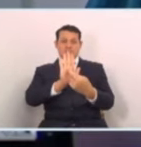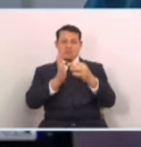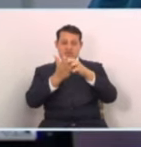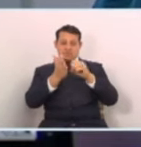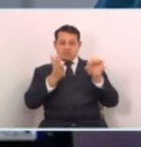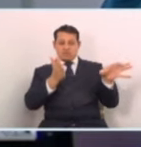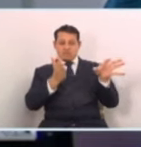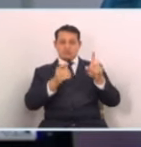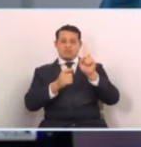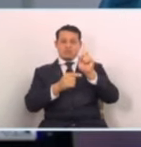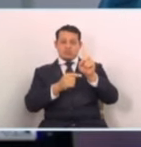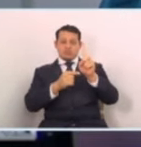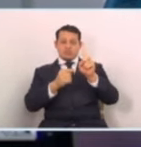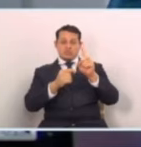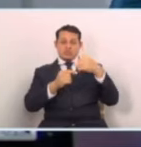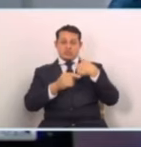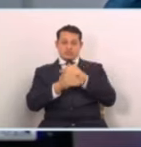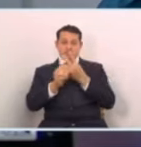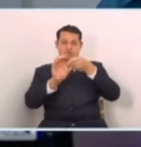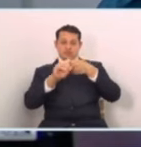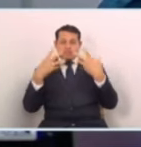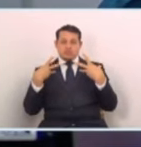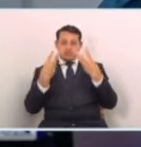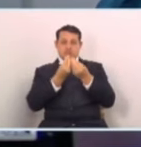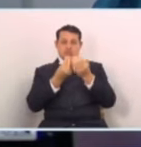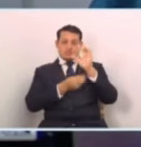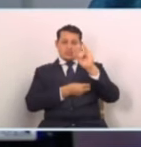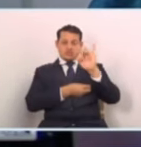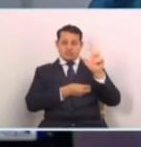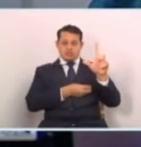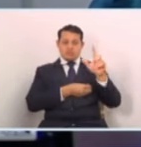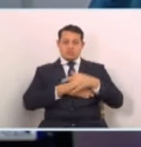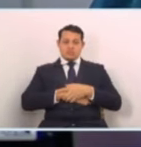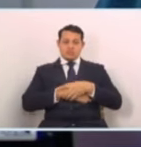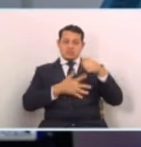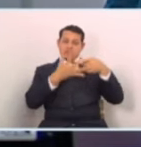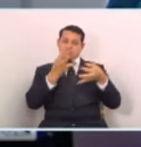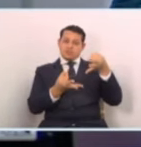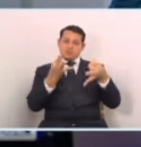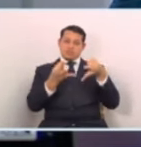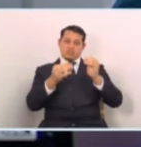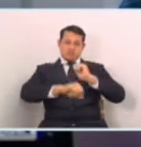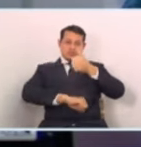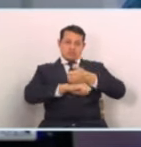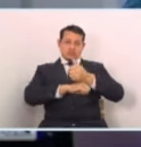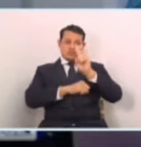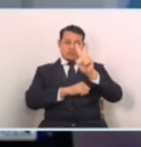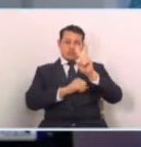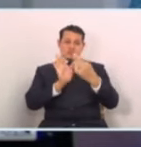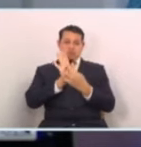representación de un miembro de la sociedad civil. La ley originalmente establece